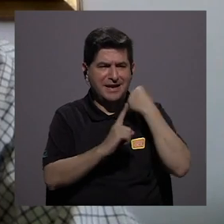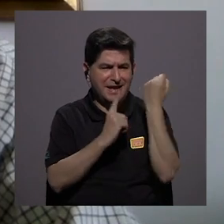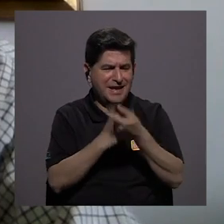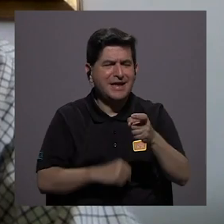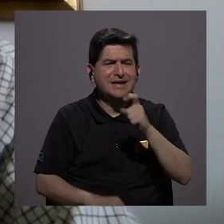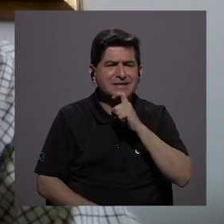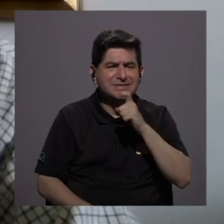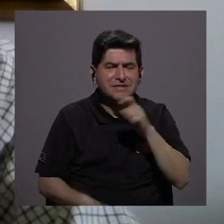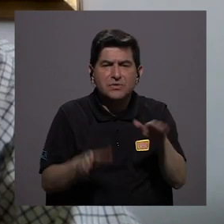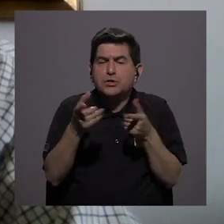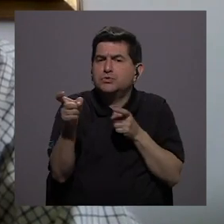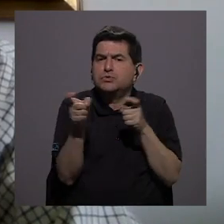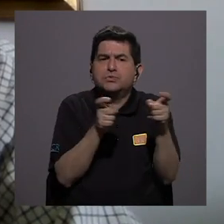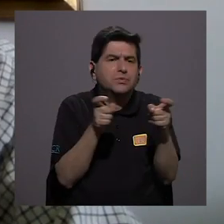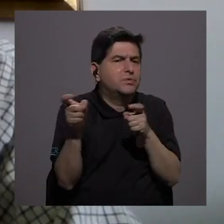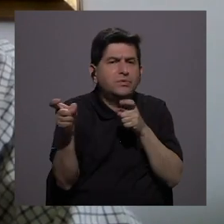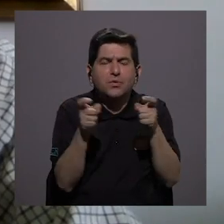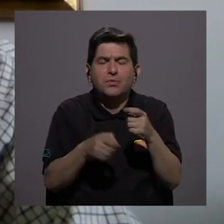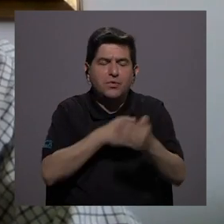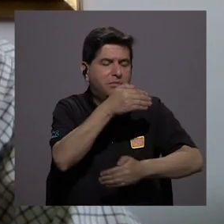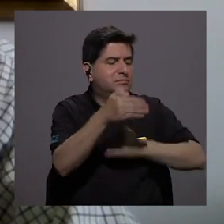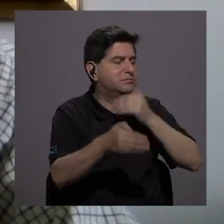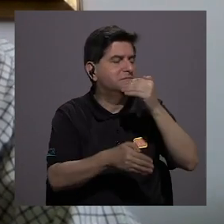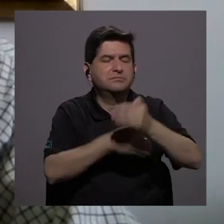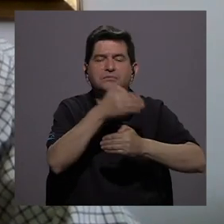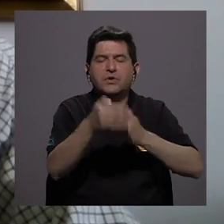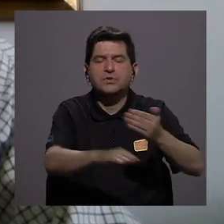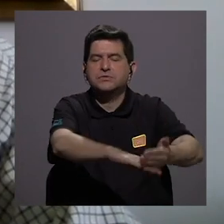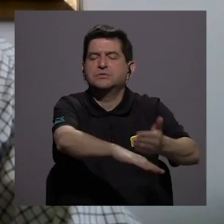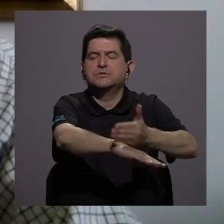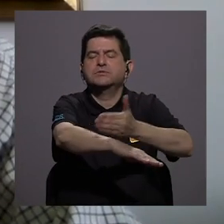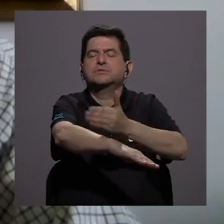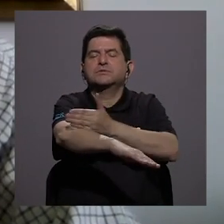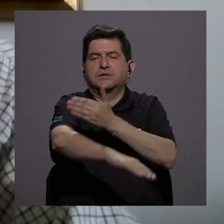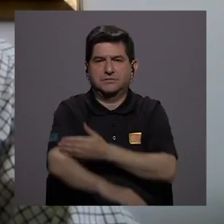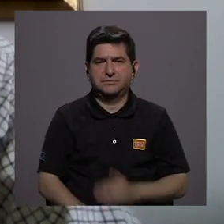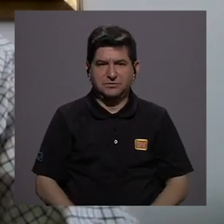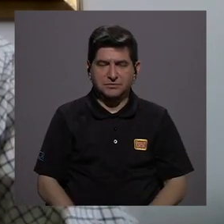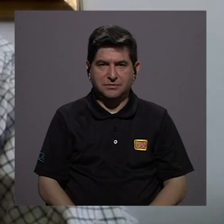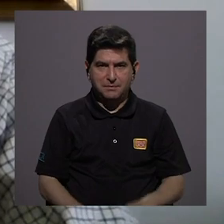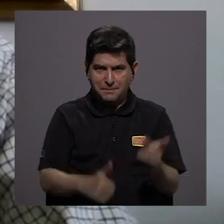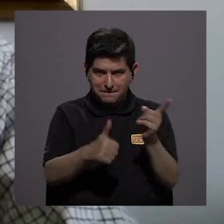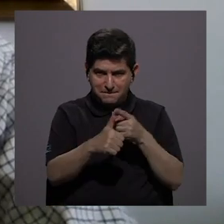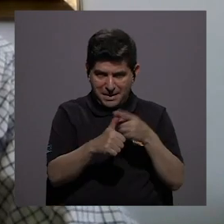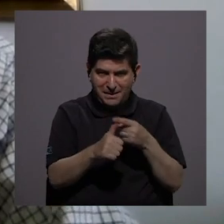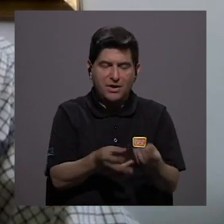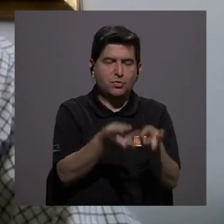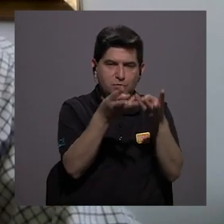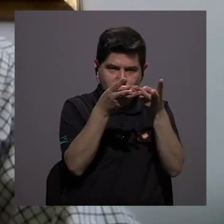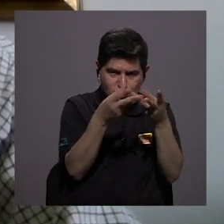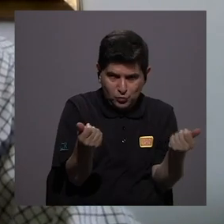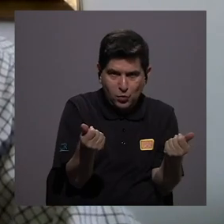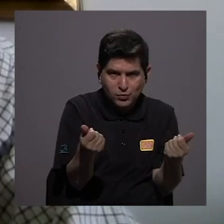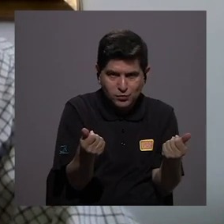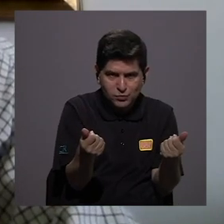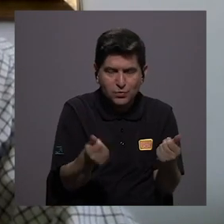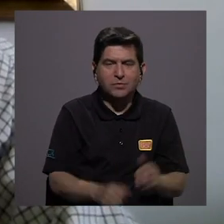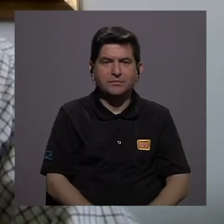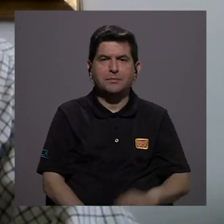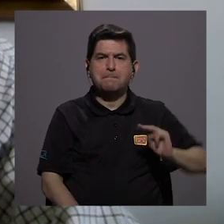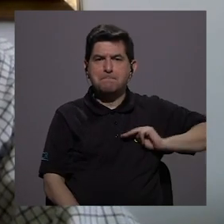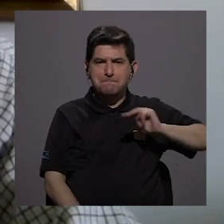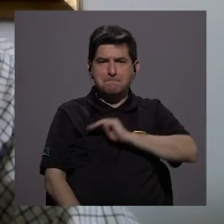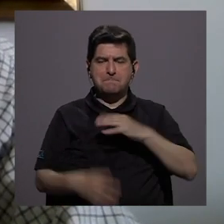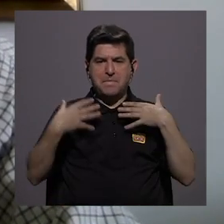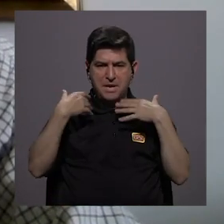tan difícil, cómo manejar el proceso de recuperación, primero el proceso de solución, que creo que el Ministerio de